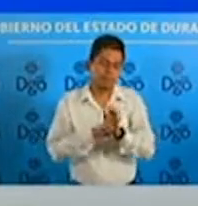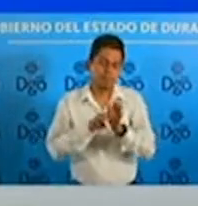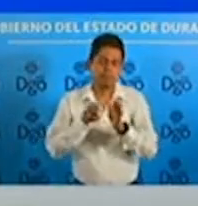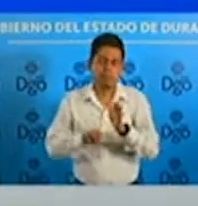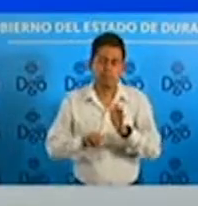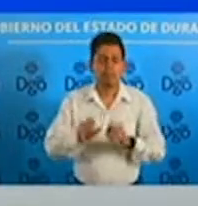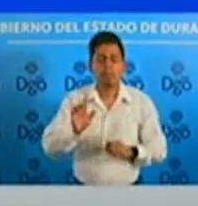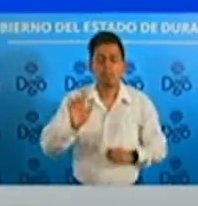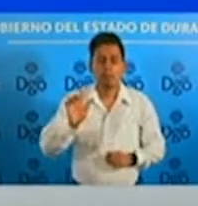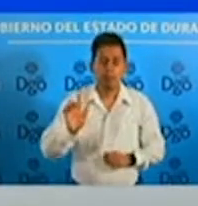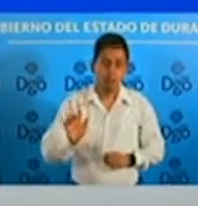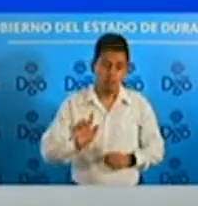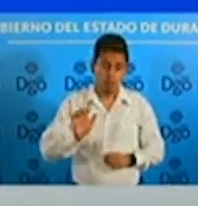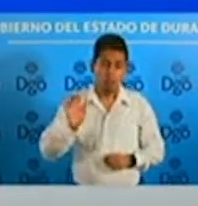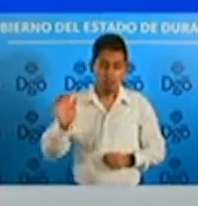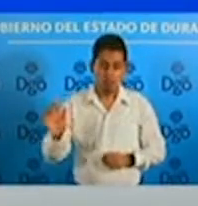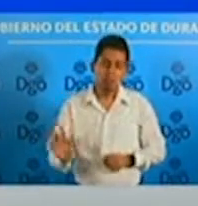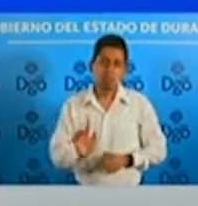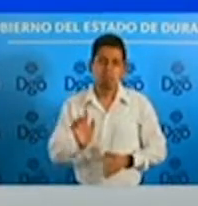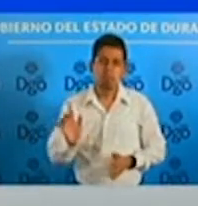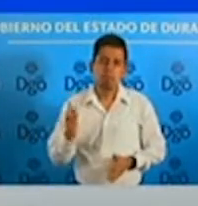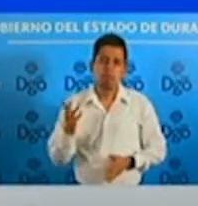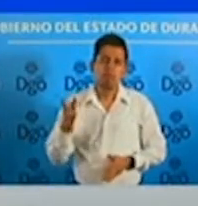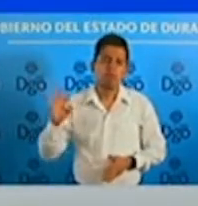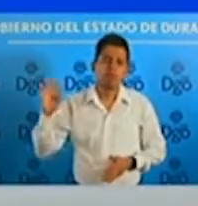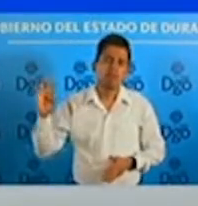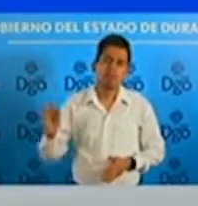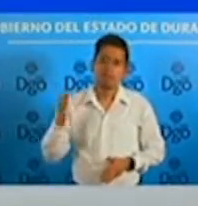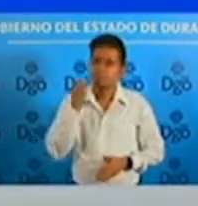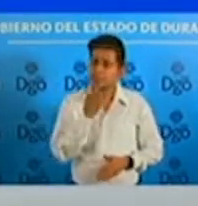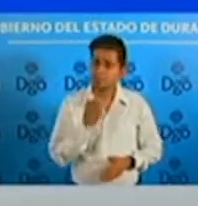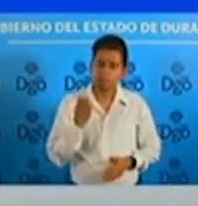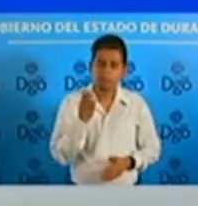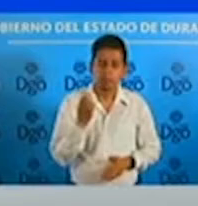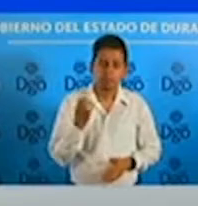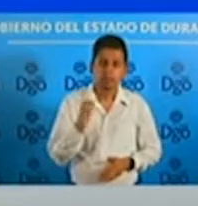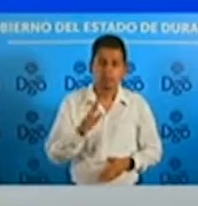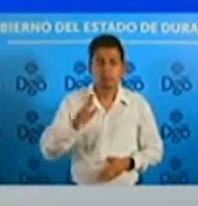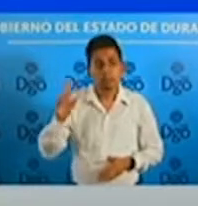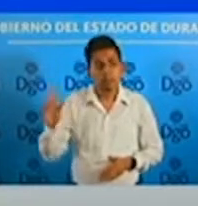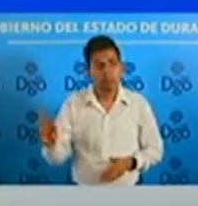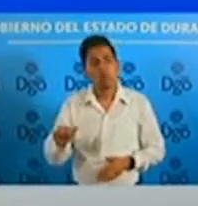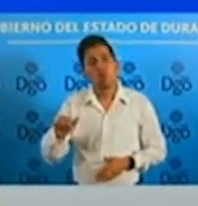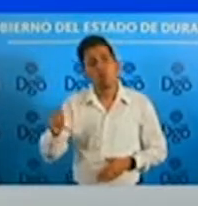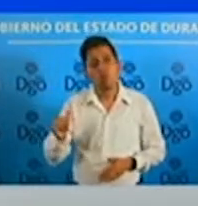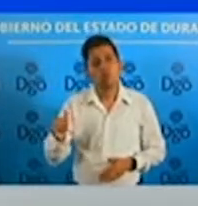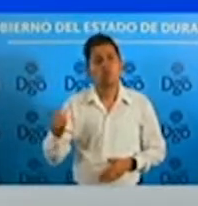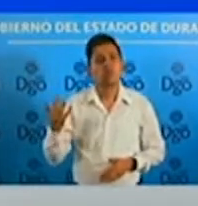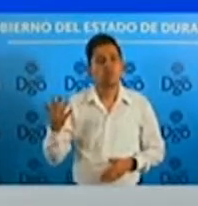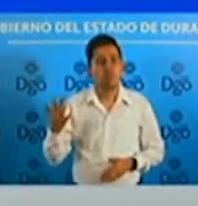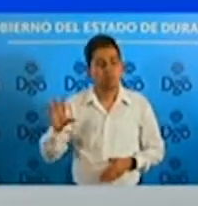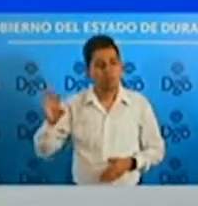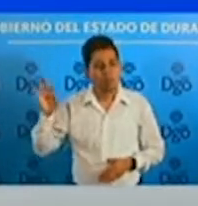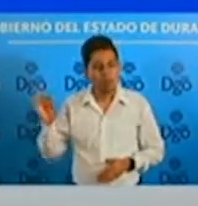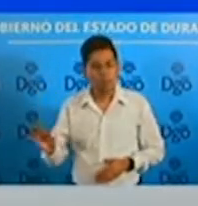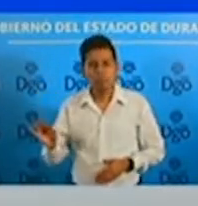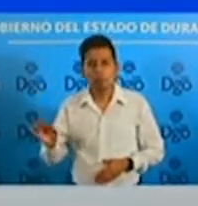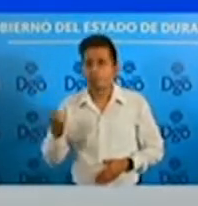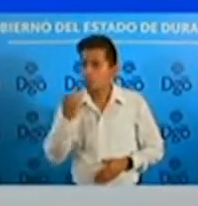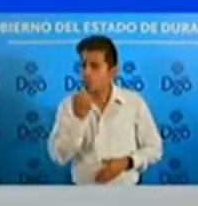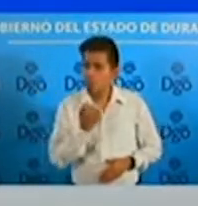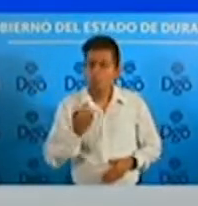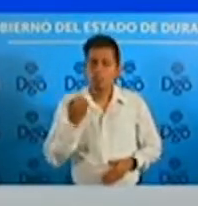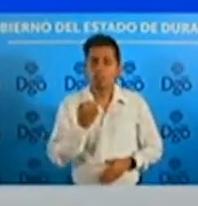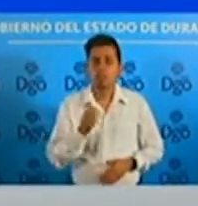50% de la escuela. El martes, el otro 50%.